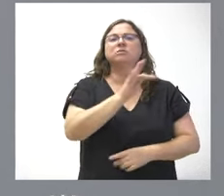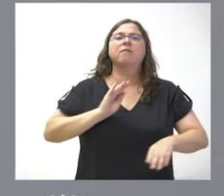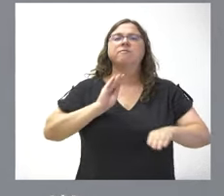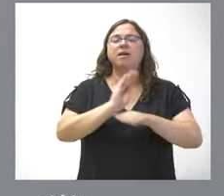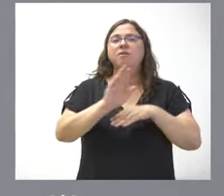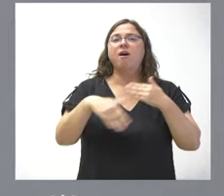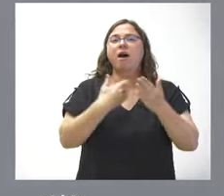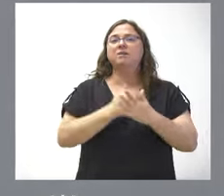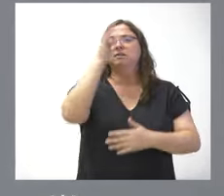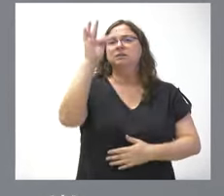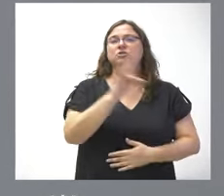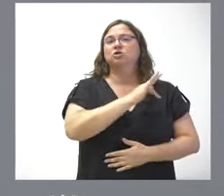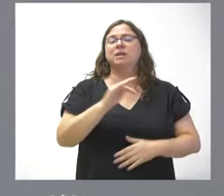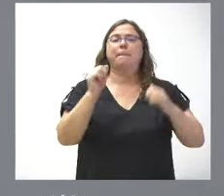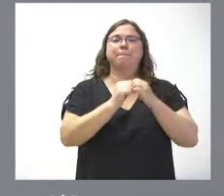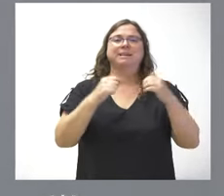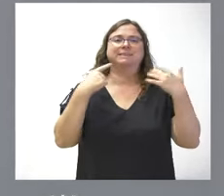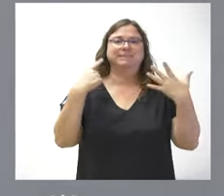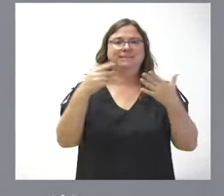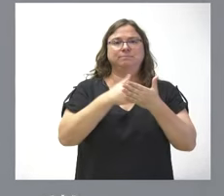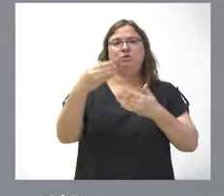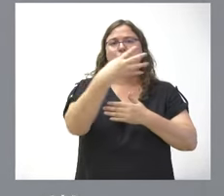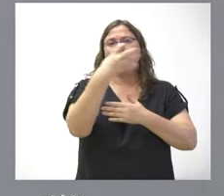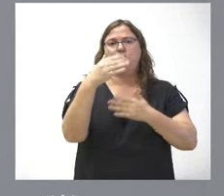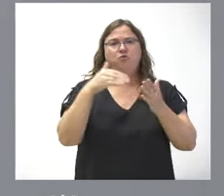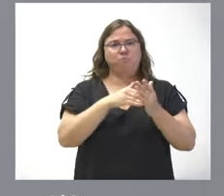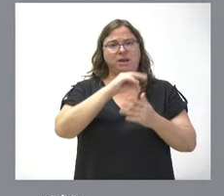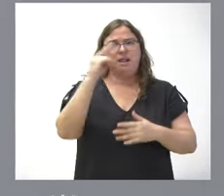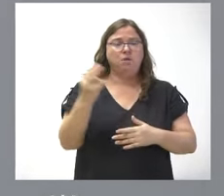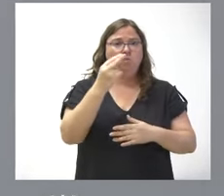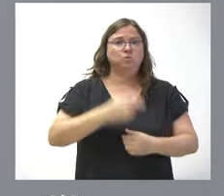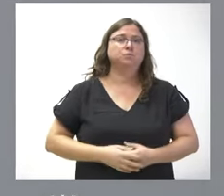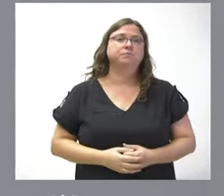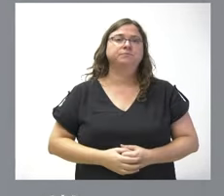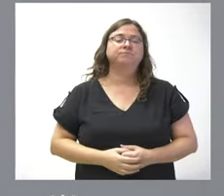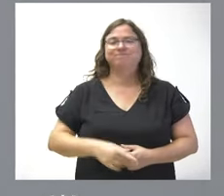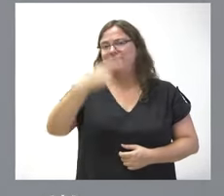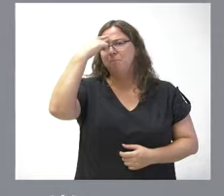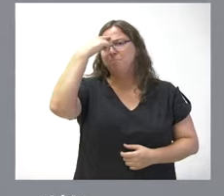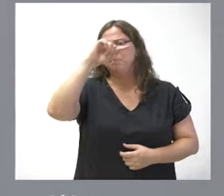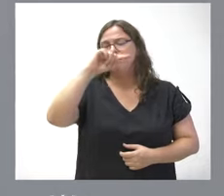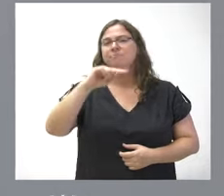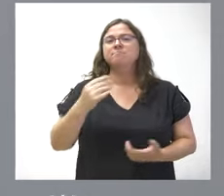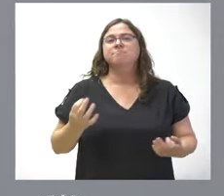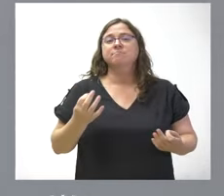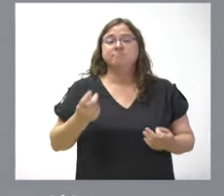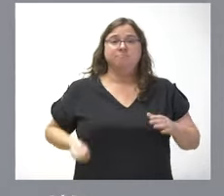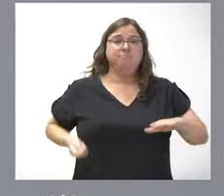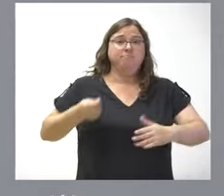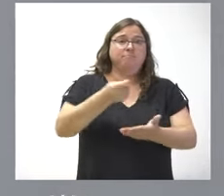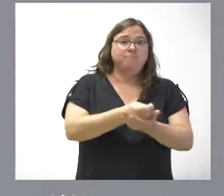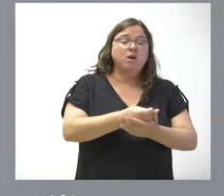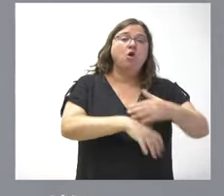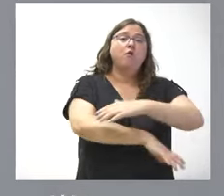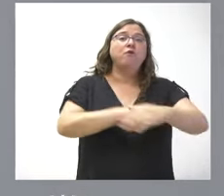hasta completar ese importe de 26 millones 400,000 como saben ustedes la aportación inicial de los fondos